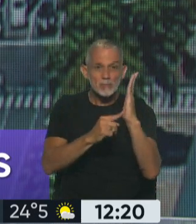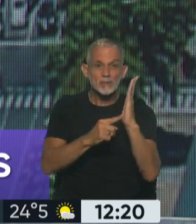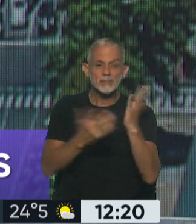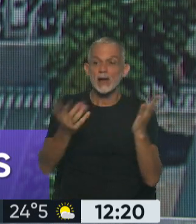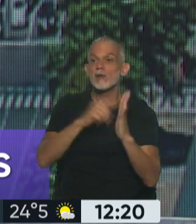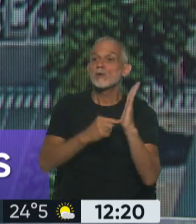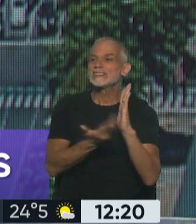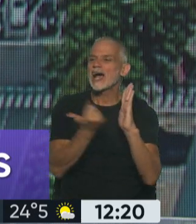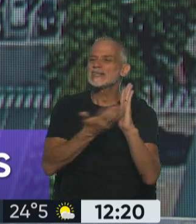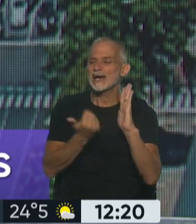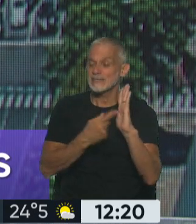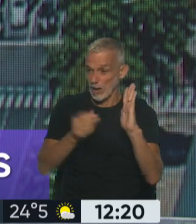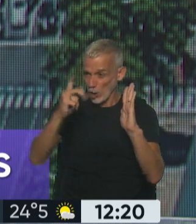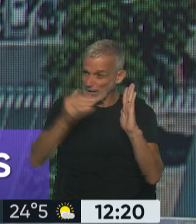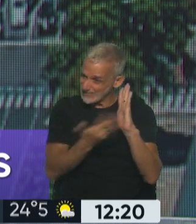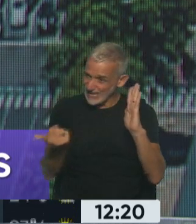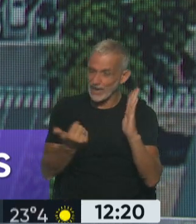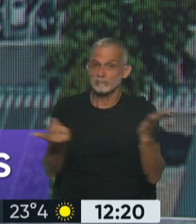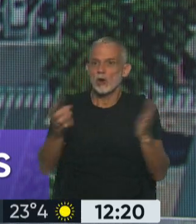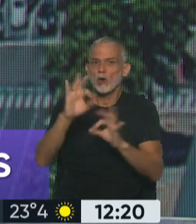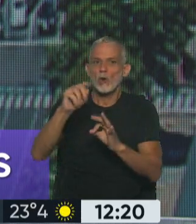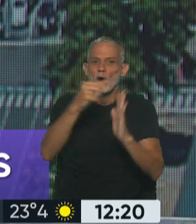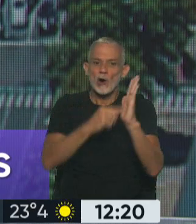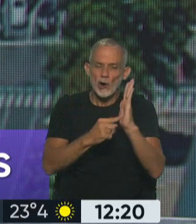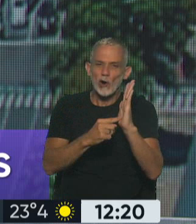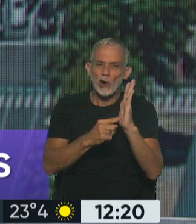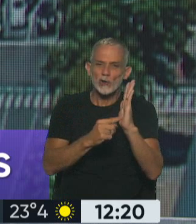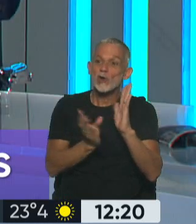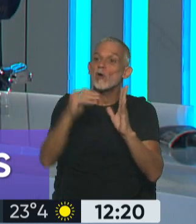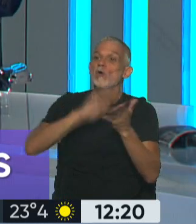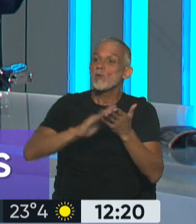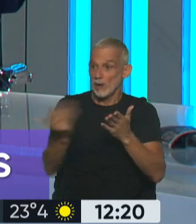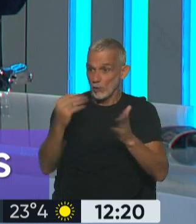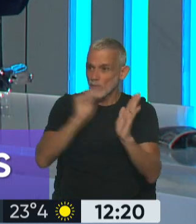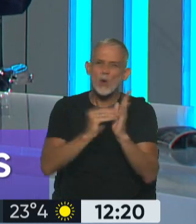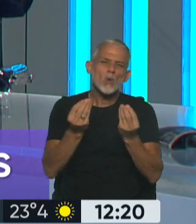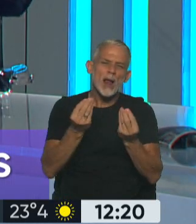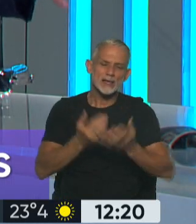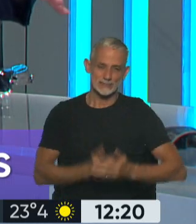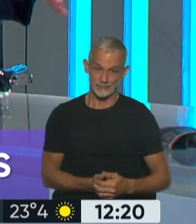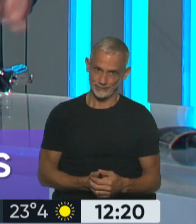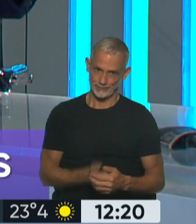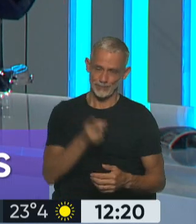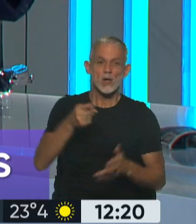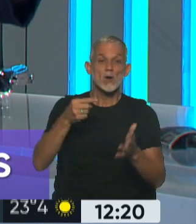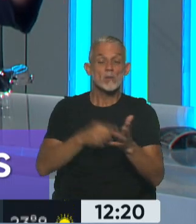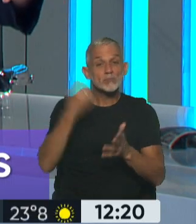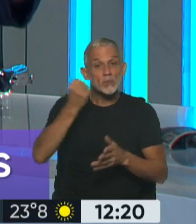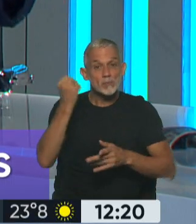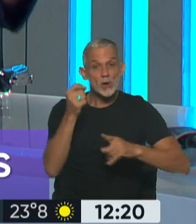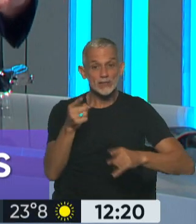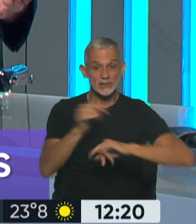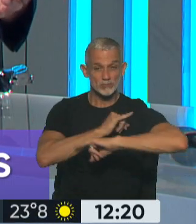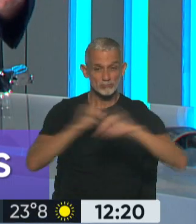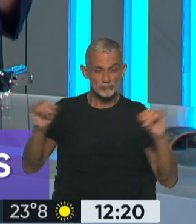ceder, por un lado? ¿Y cuántos otros puntos de los demás está dispuesto a incorporar? Fíjate, Facundo, un punto importante luego de este